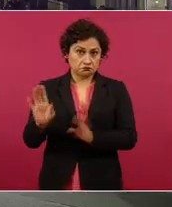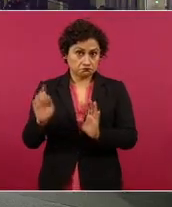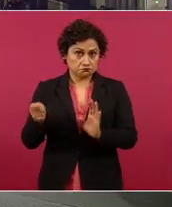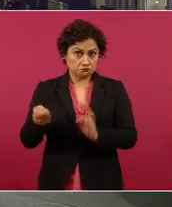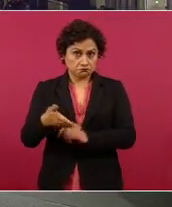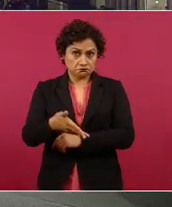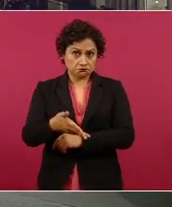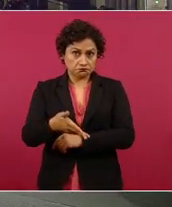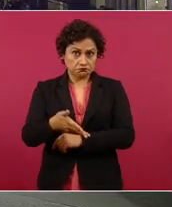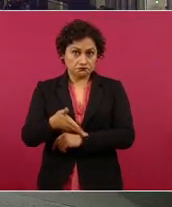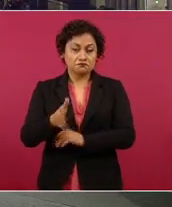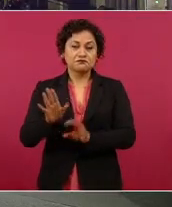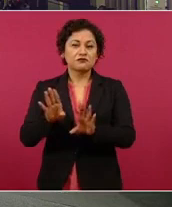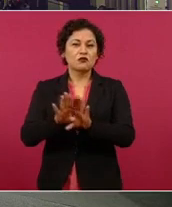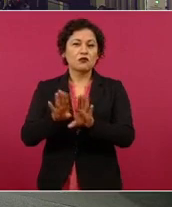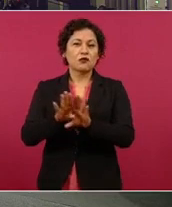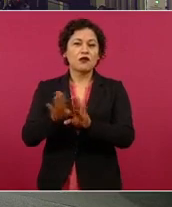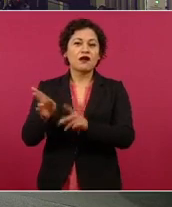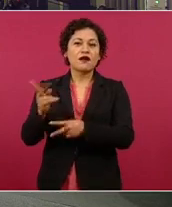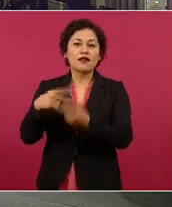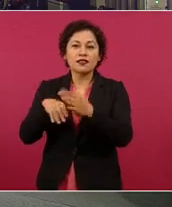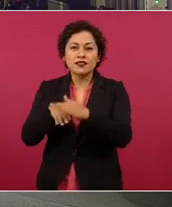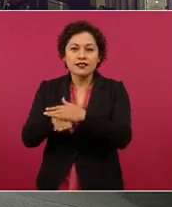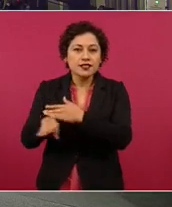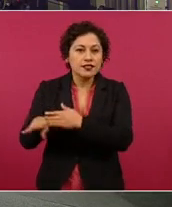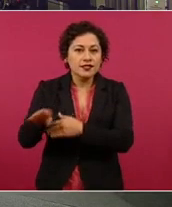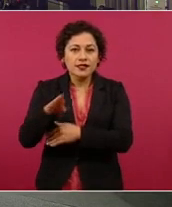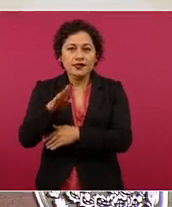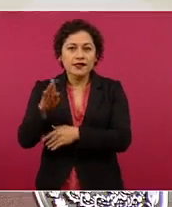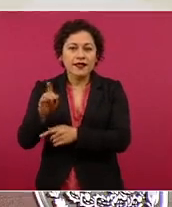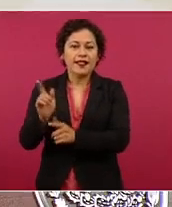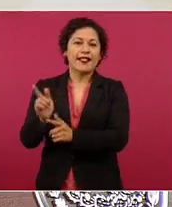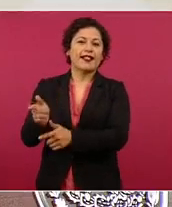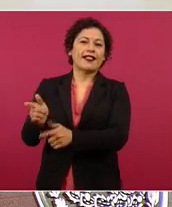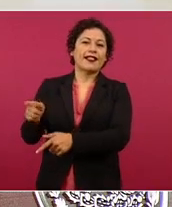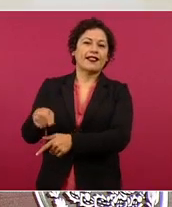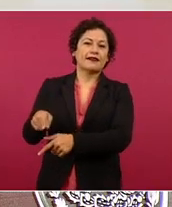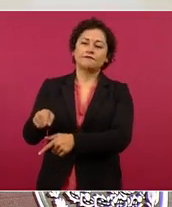que hizo sus travesuras, pero bueno, se va a corregir.